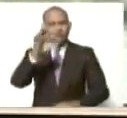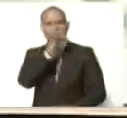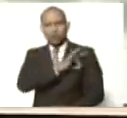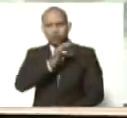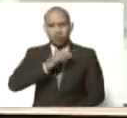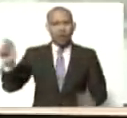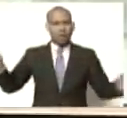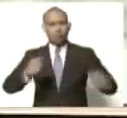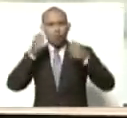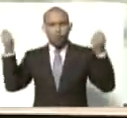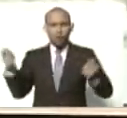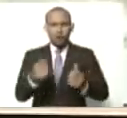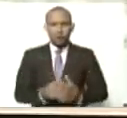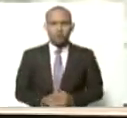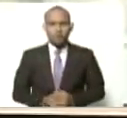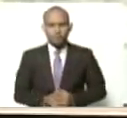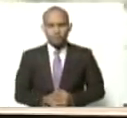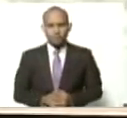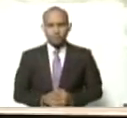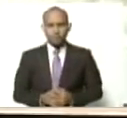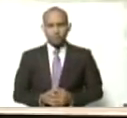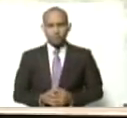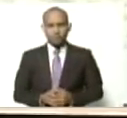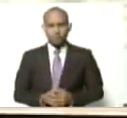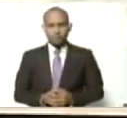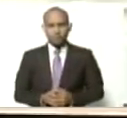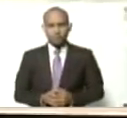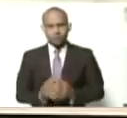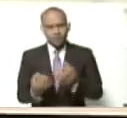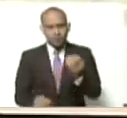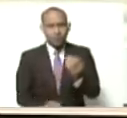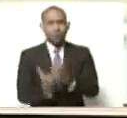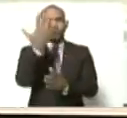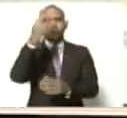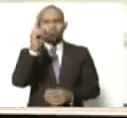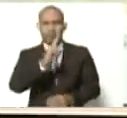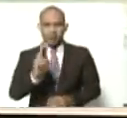y popular que levante a Venezuela,